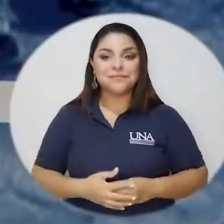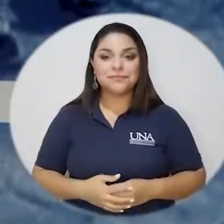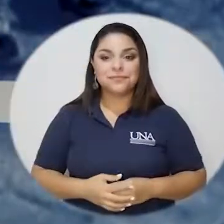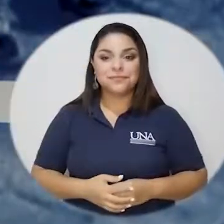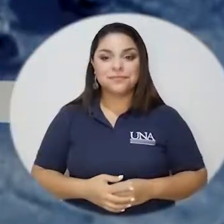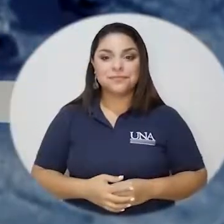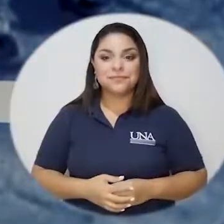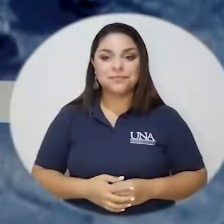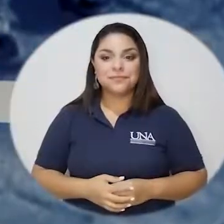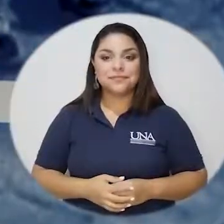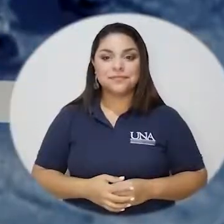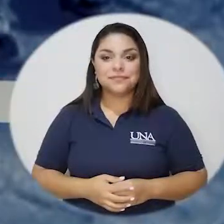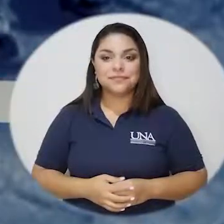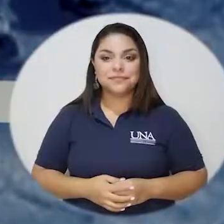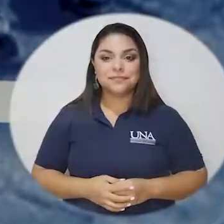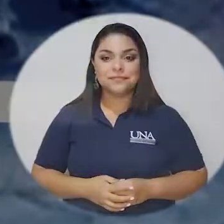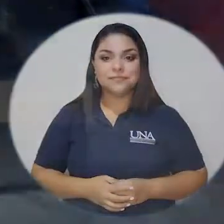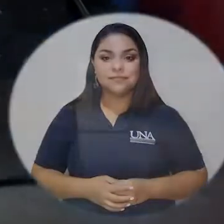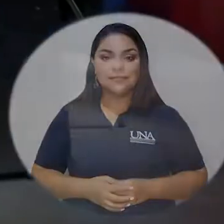con una mirada.